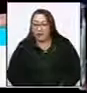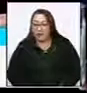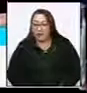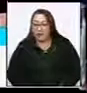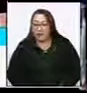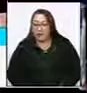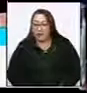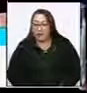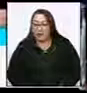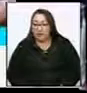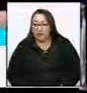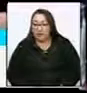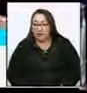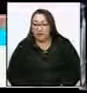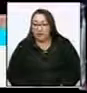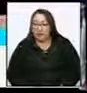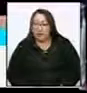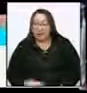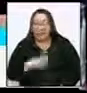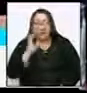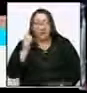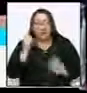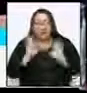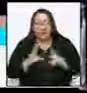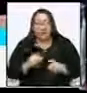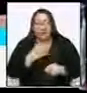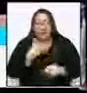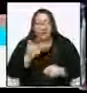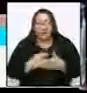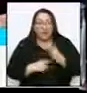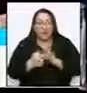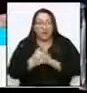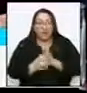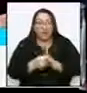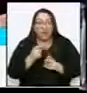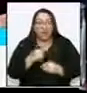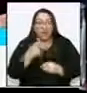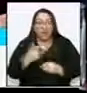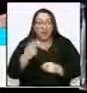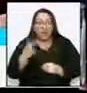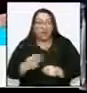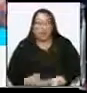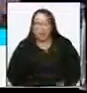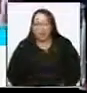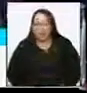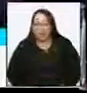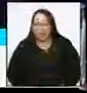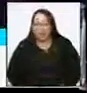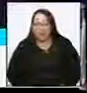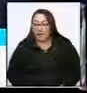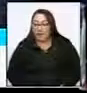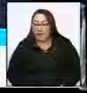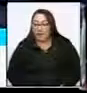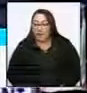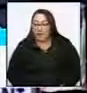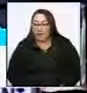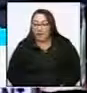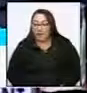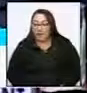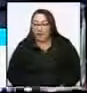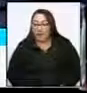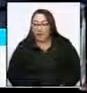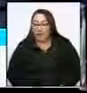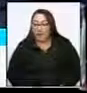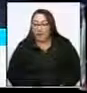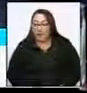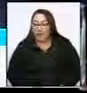también no puedo dejar de hacer constar que el artículo 132, cuando